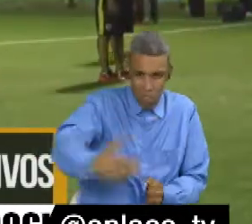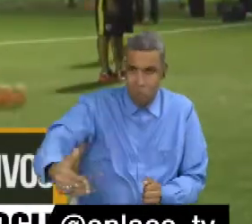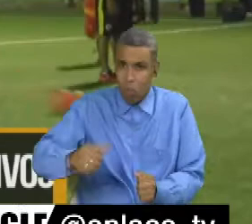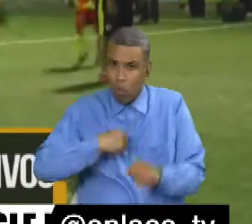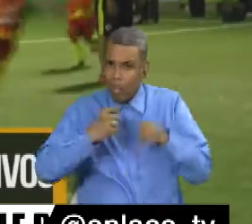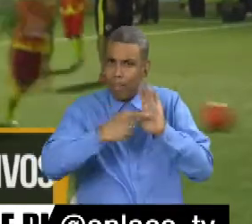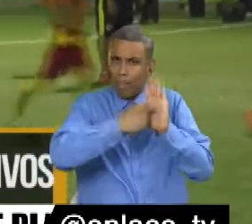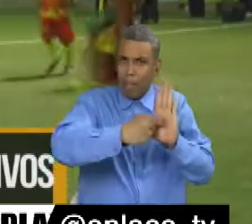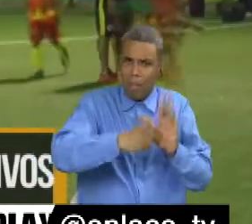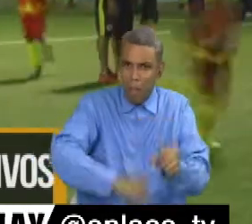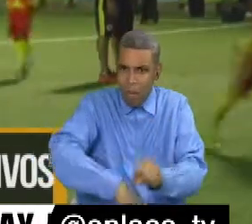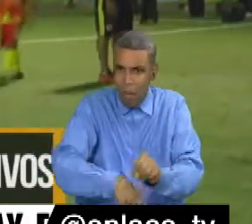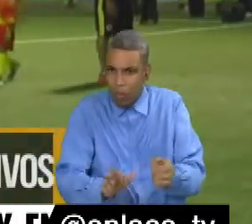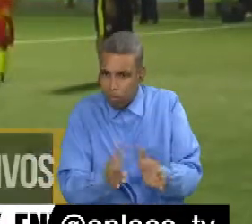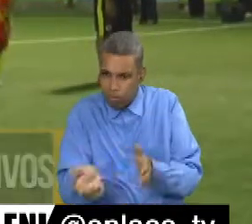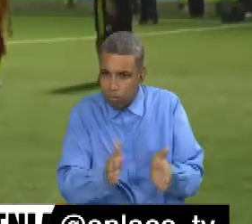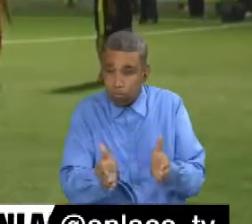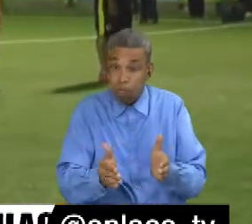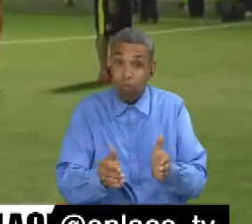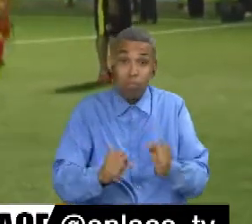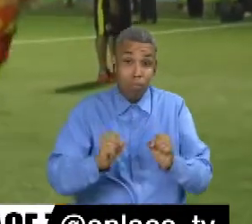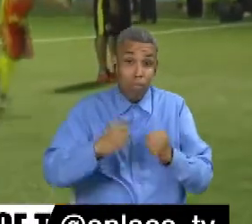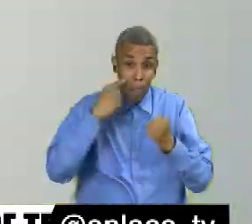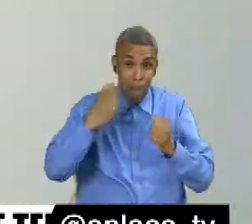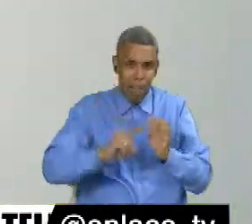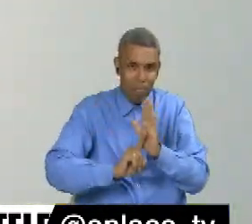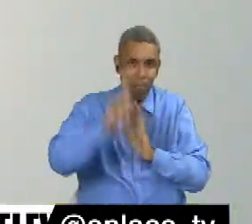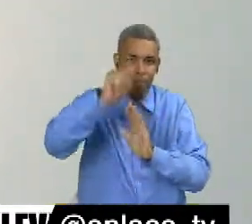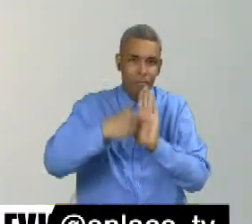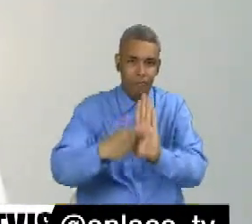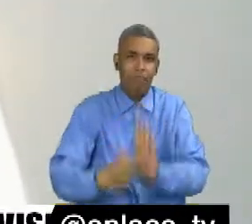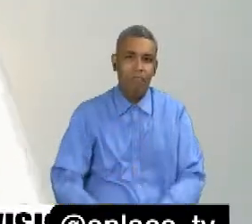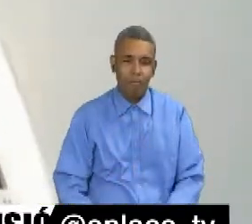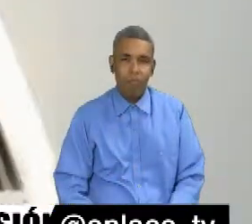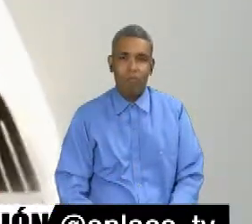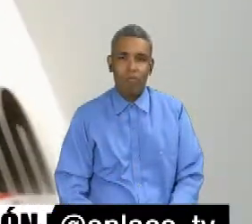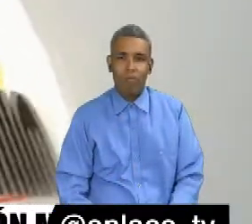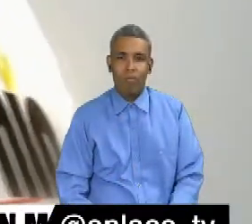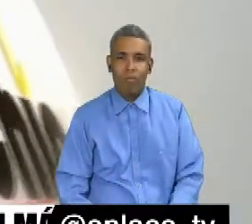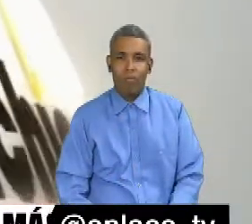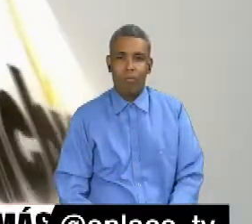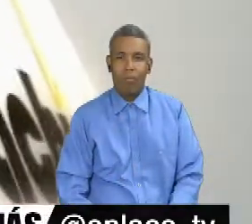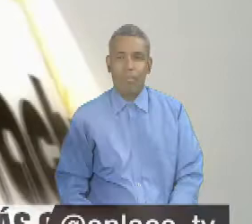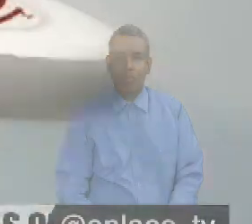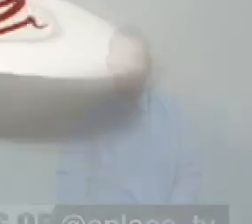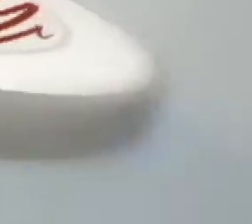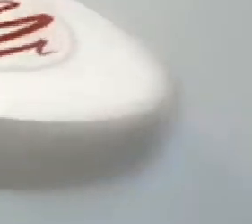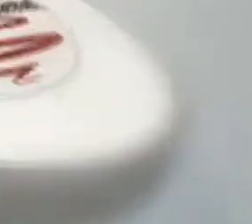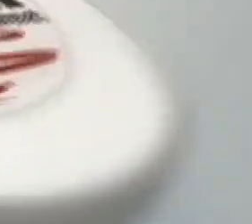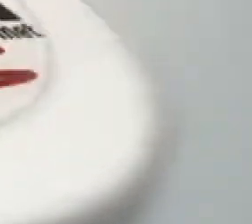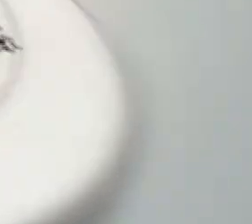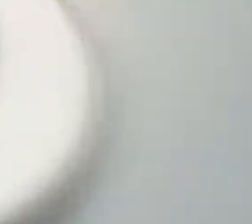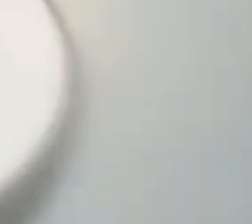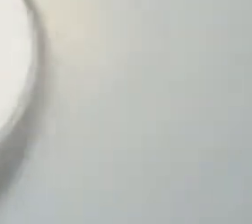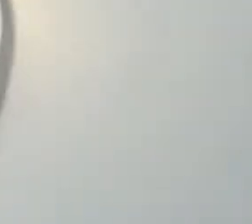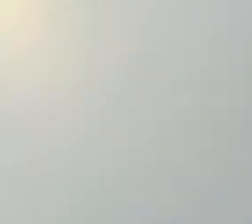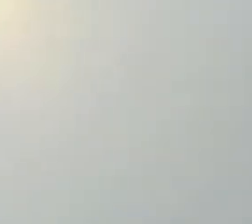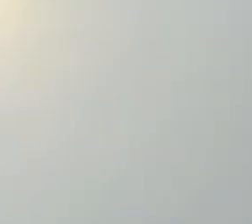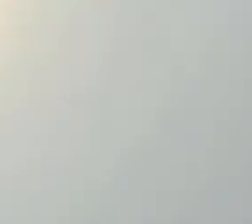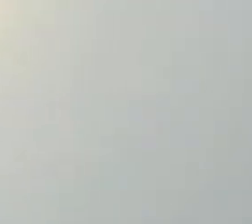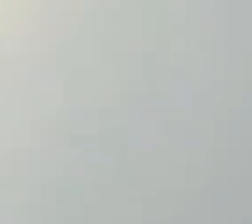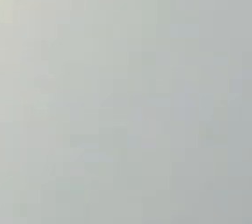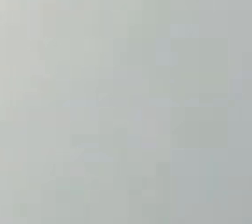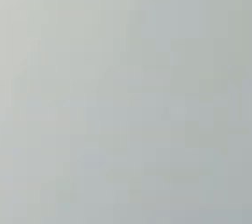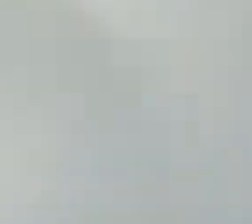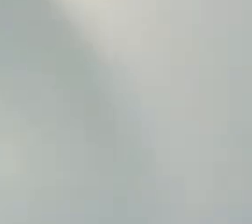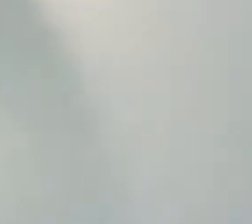es una de las mejores en esta materia deportiva. Hasta aquí los deportes, con el patrocinio de Restaurante El Machín